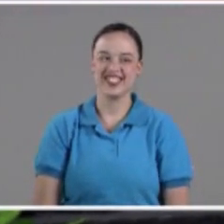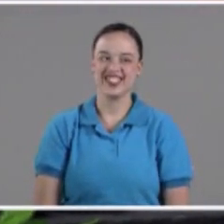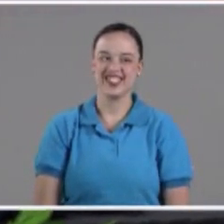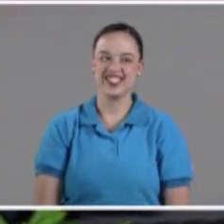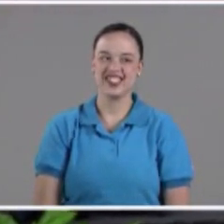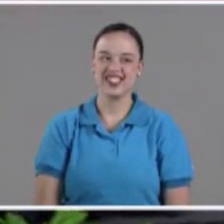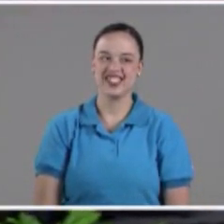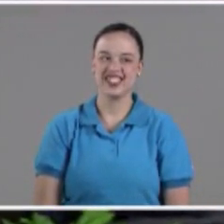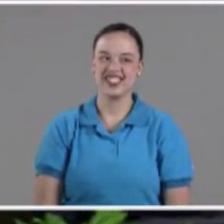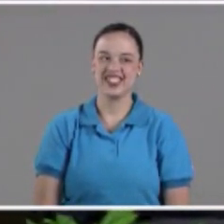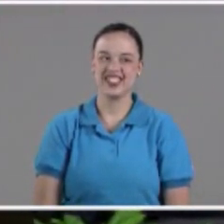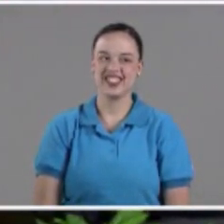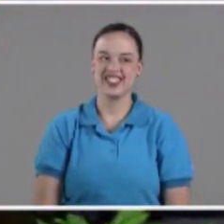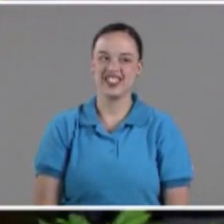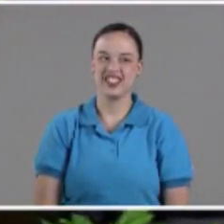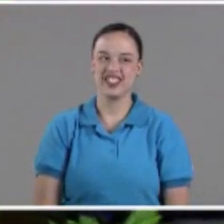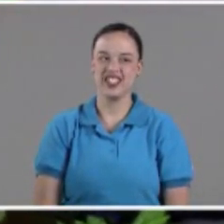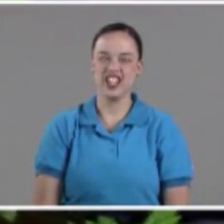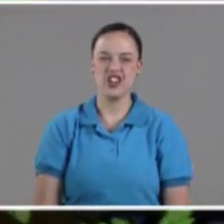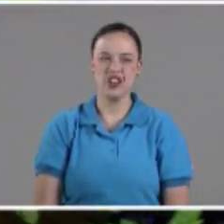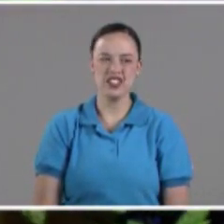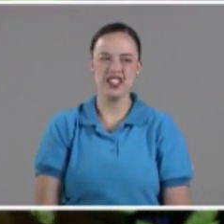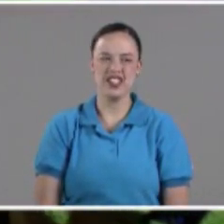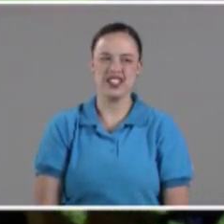ahora le quiero hacer una pregunta